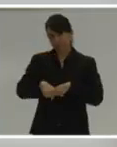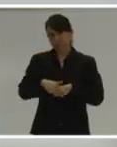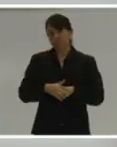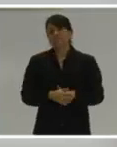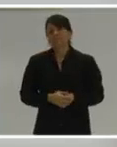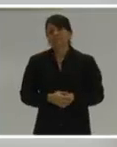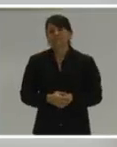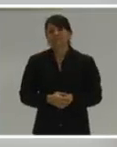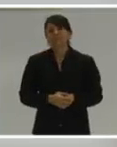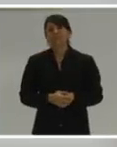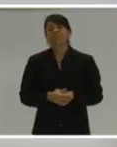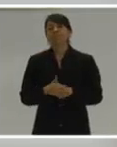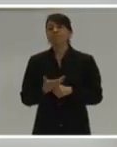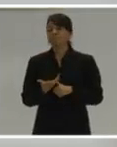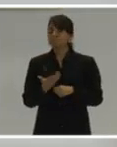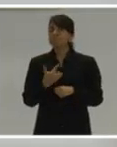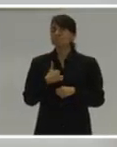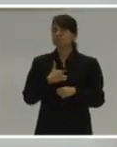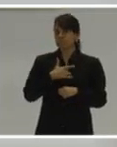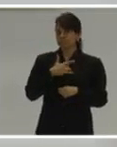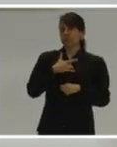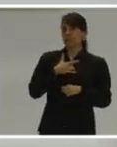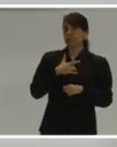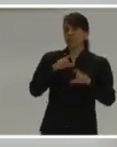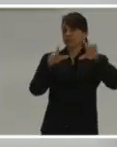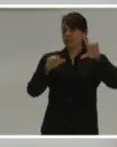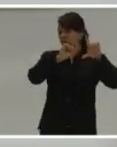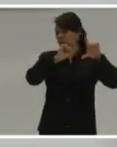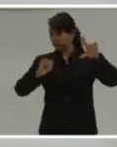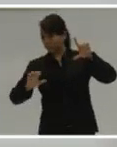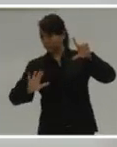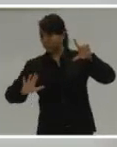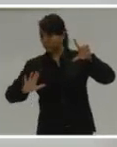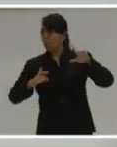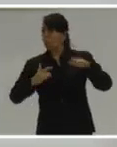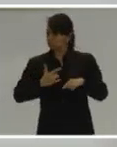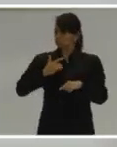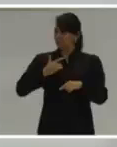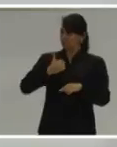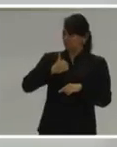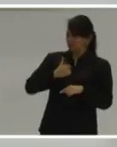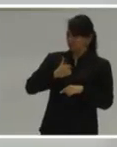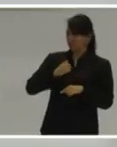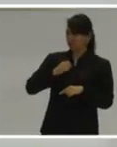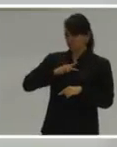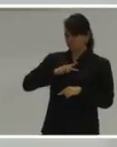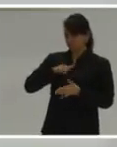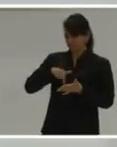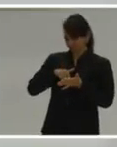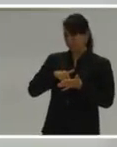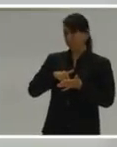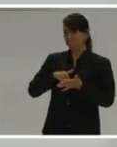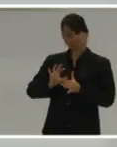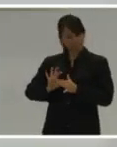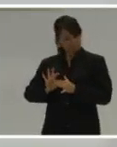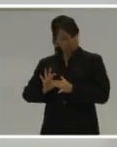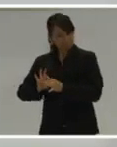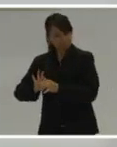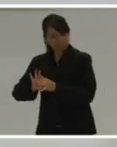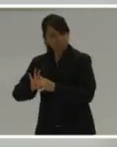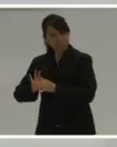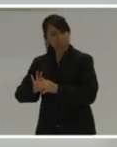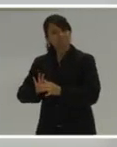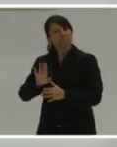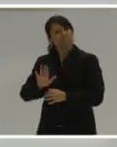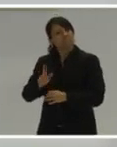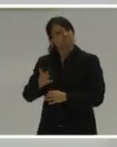Con la parte del sur creo que nos une mucha hermandad, por cuanto nuestras